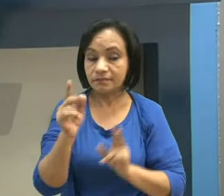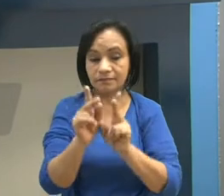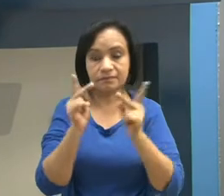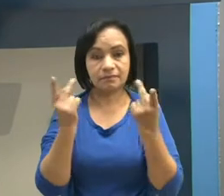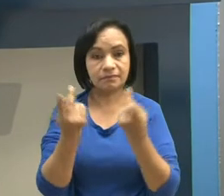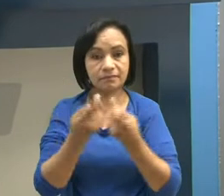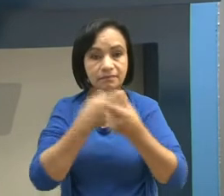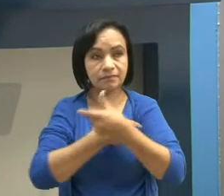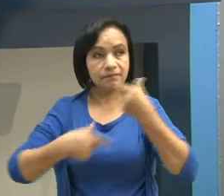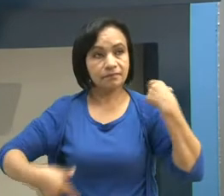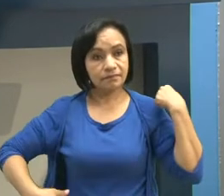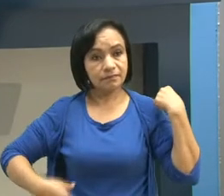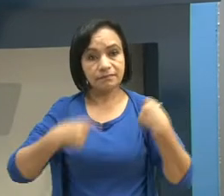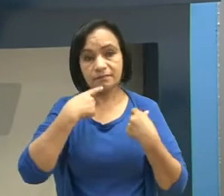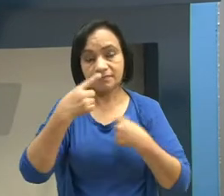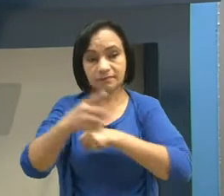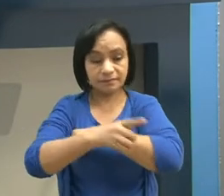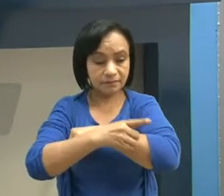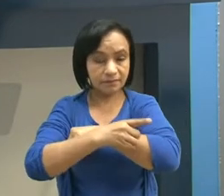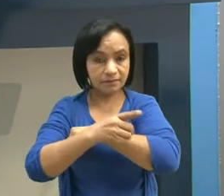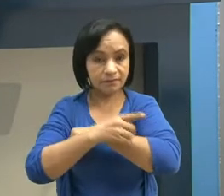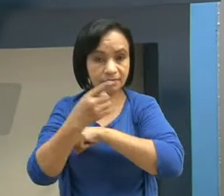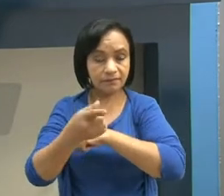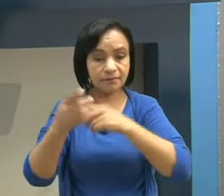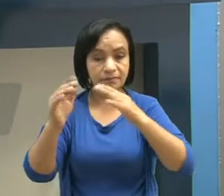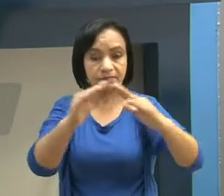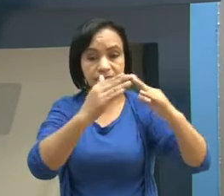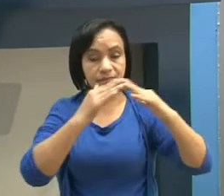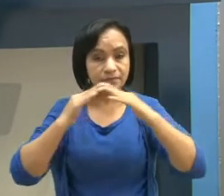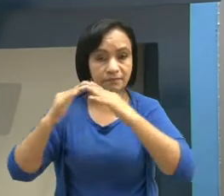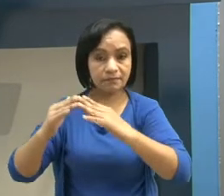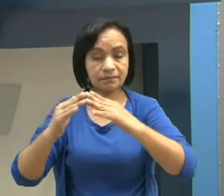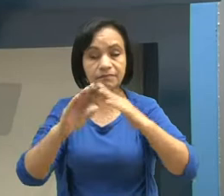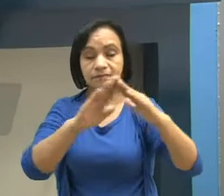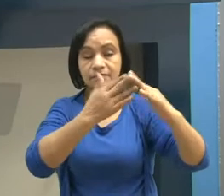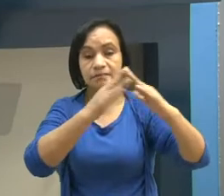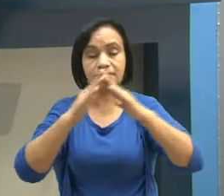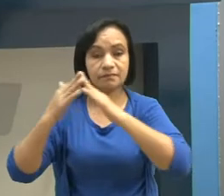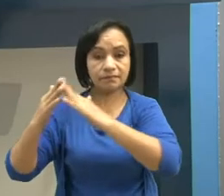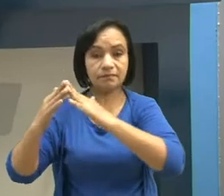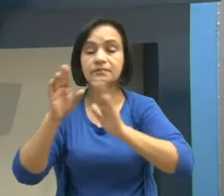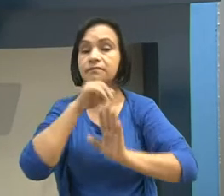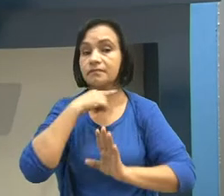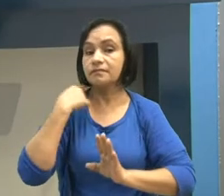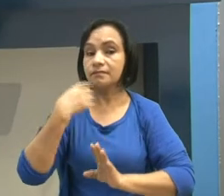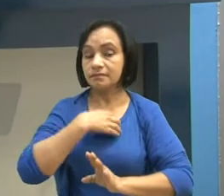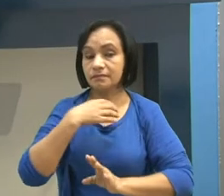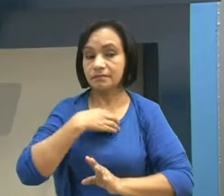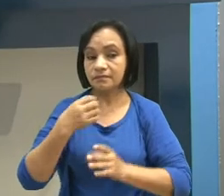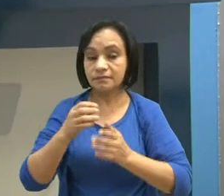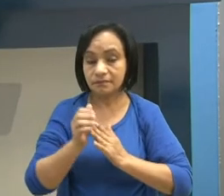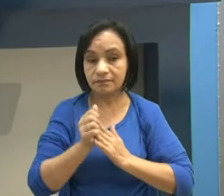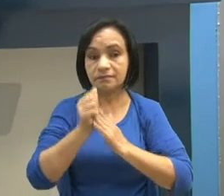¿verdad? Como lo ha manifestado el comandante Daniel, donde son las comunidades, donde son los barrios que realmente le están llevando el pulso,